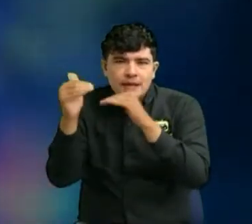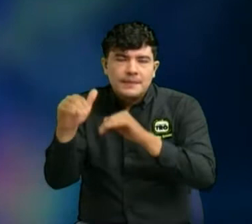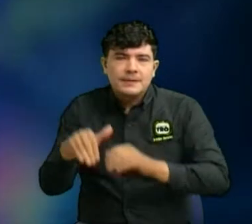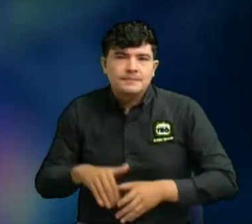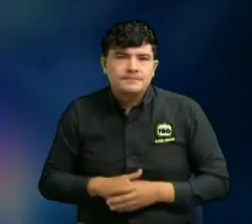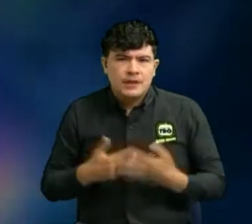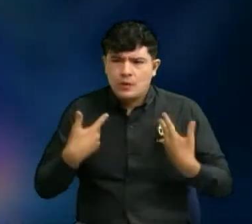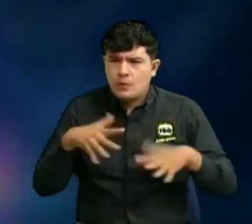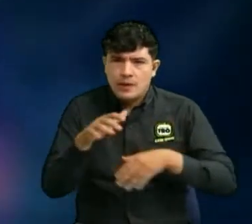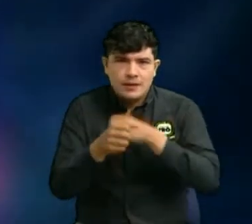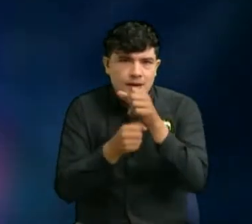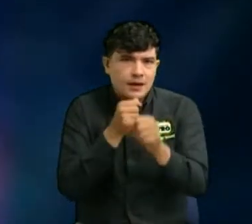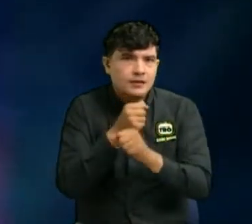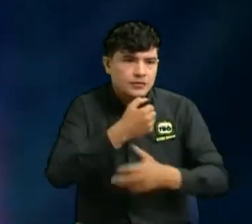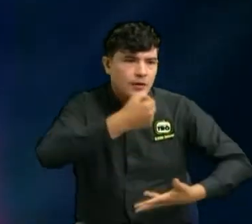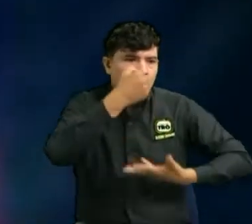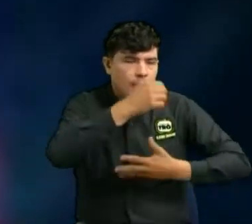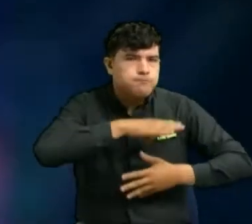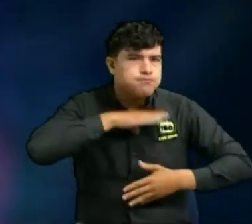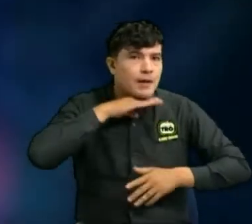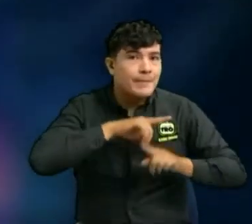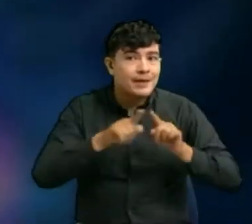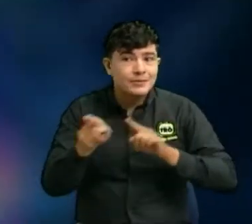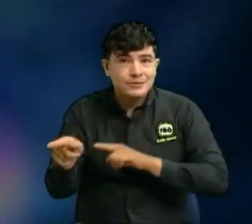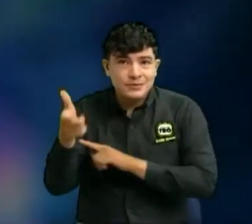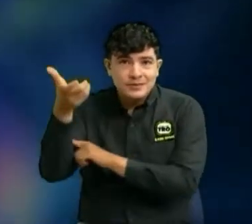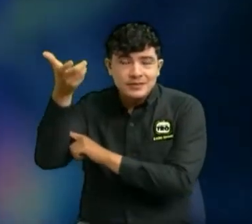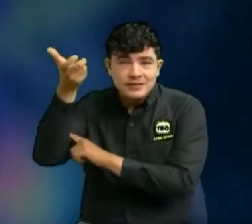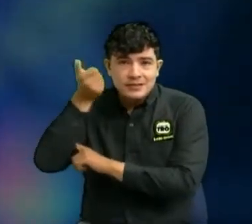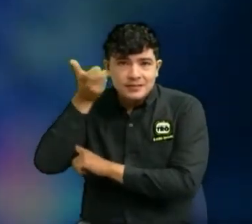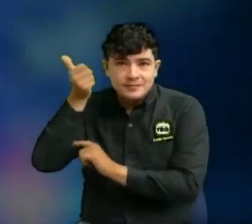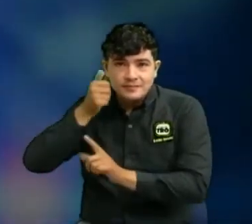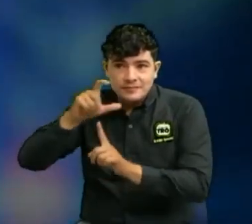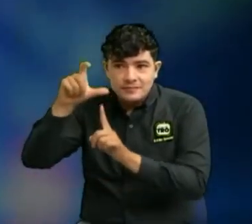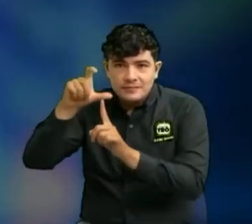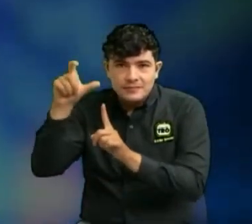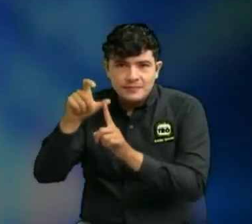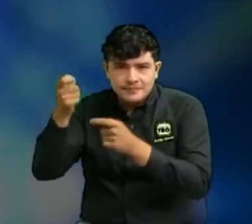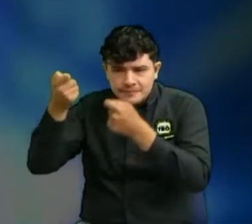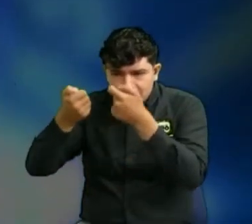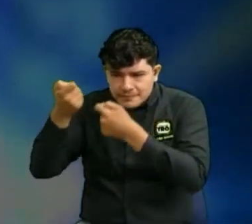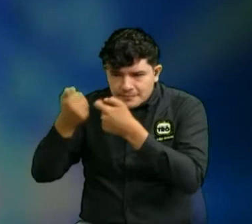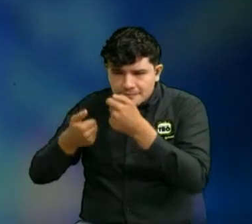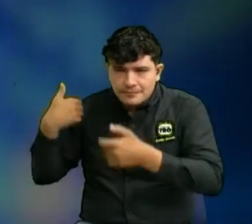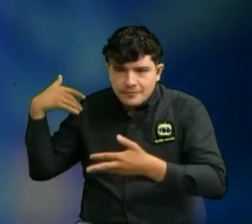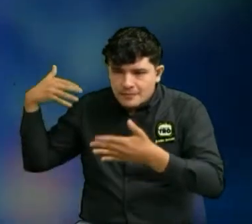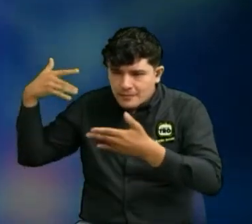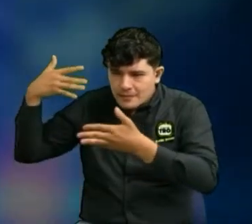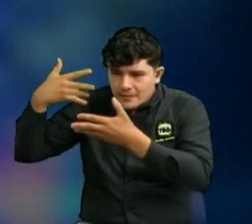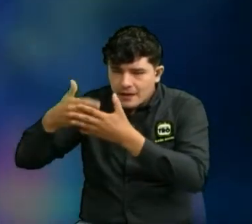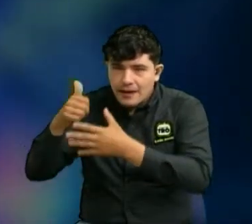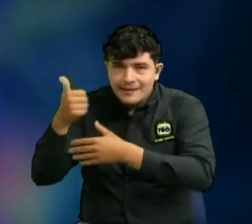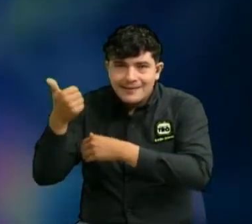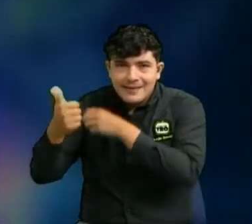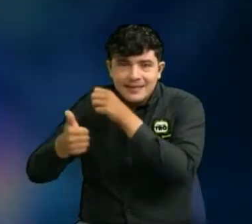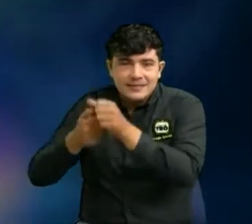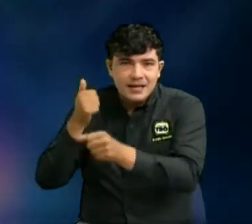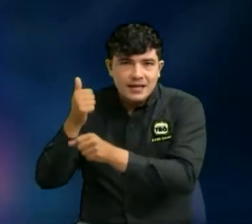hacer a cualquier edad. En los fondos de pensiones, el cálculo de la pensión se realiza sobre el ahorro efectuado a